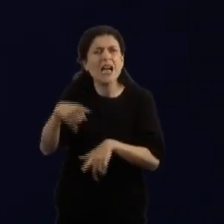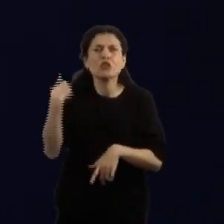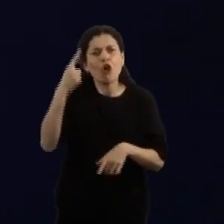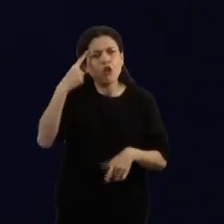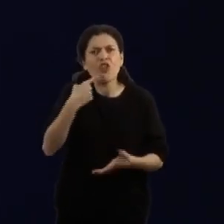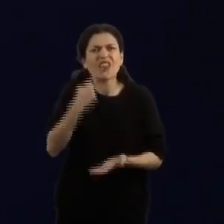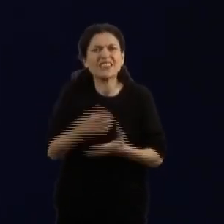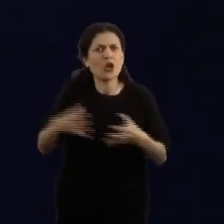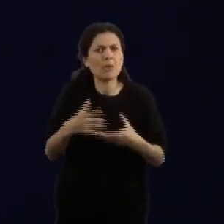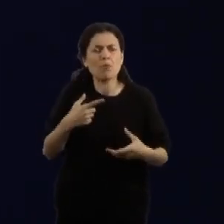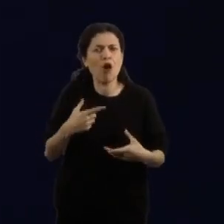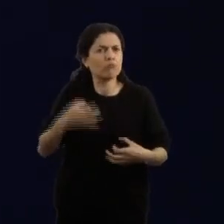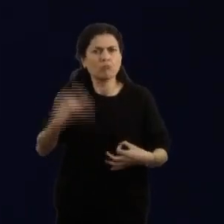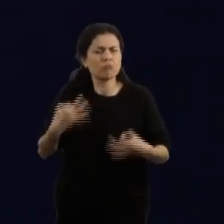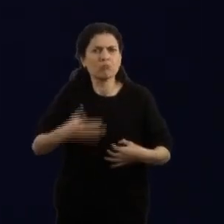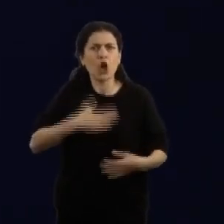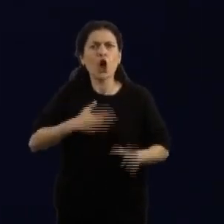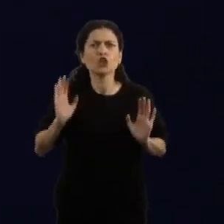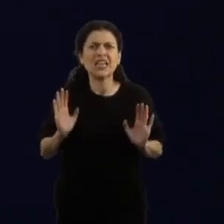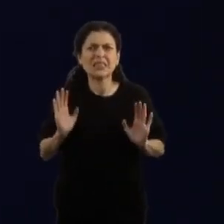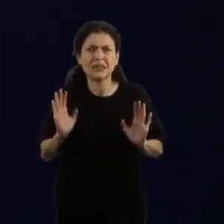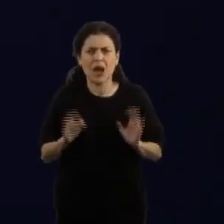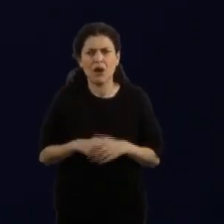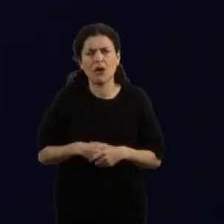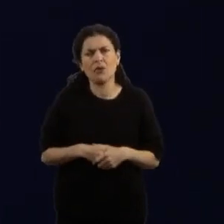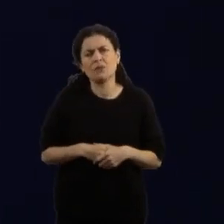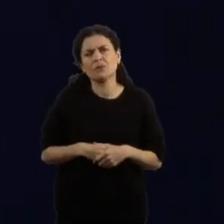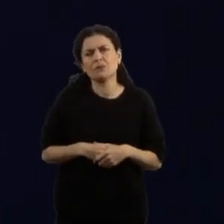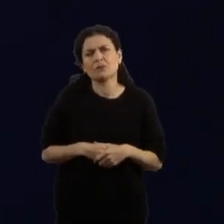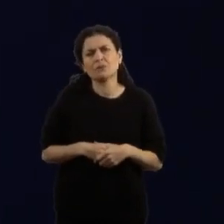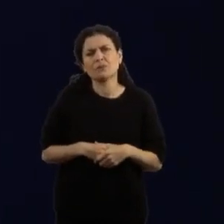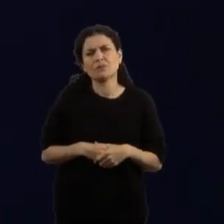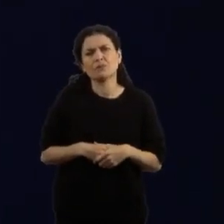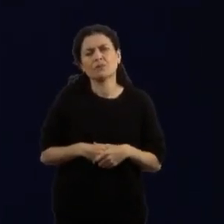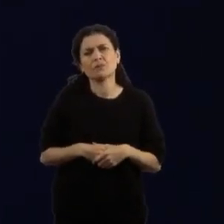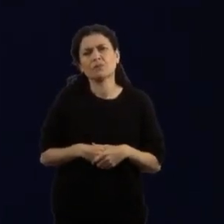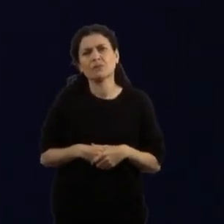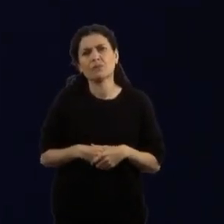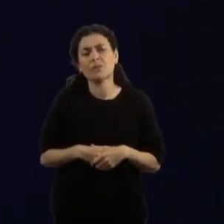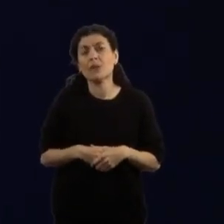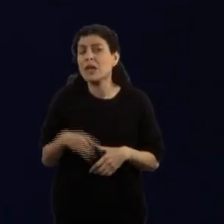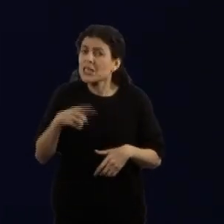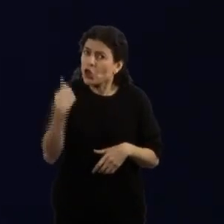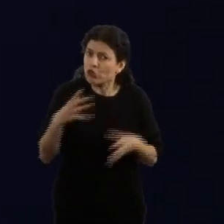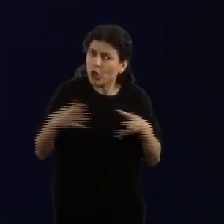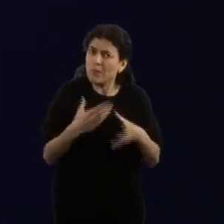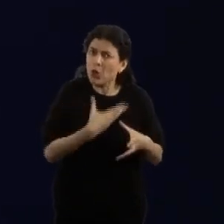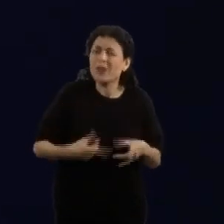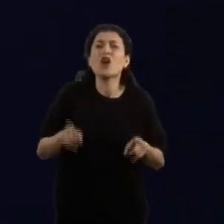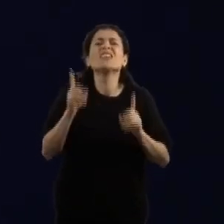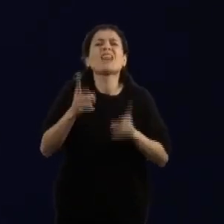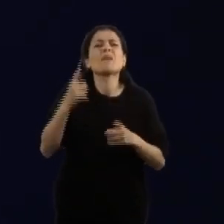argentinas. Así que, y nosotros aparte no estamos dispuestos a hacer lo que hacían en otros gobiernos, que